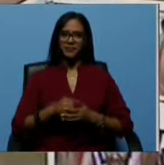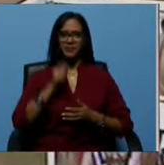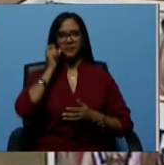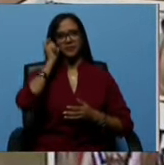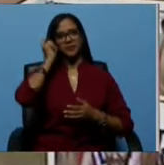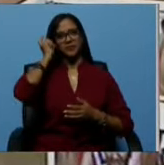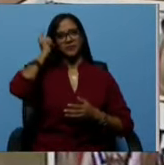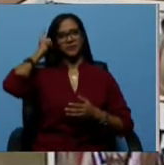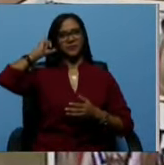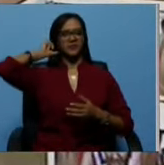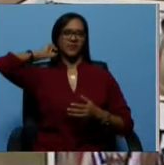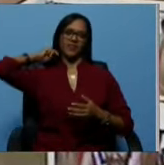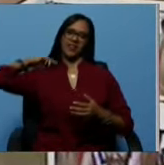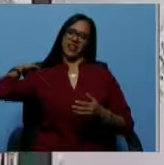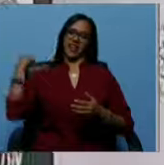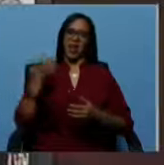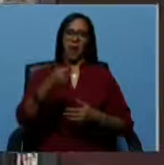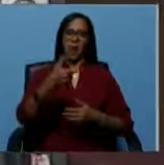Bien. Hay poco quórum hoy.